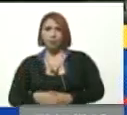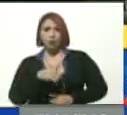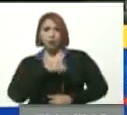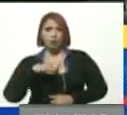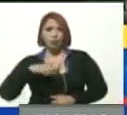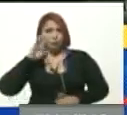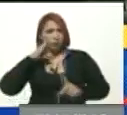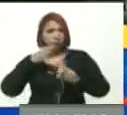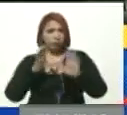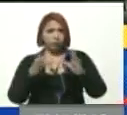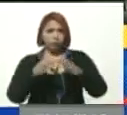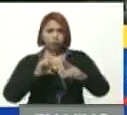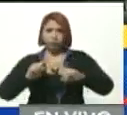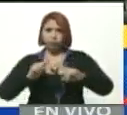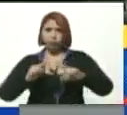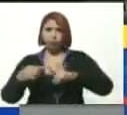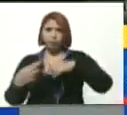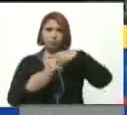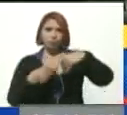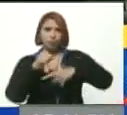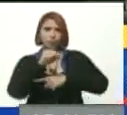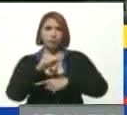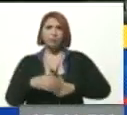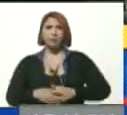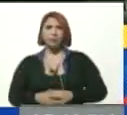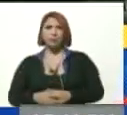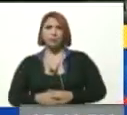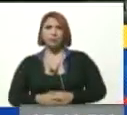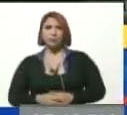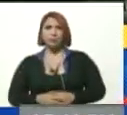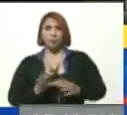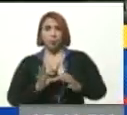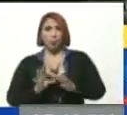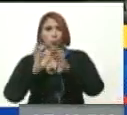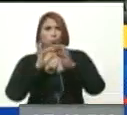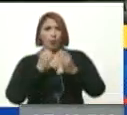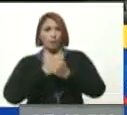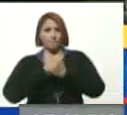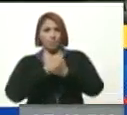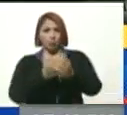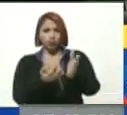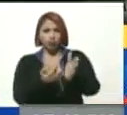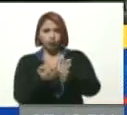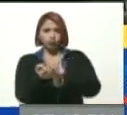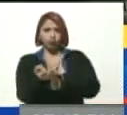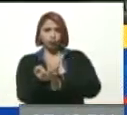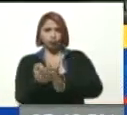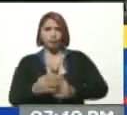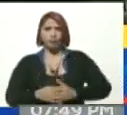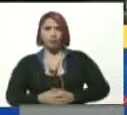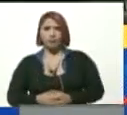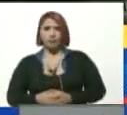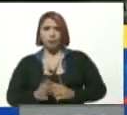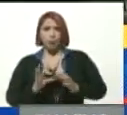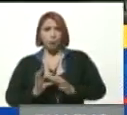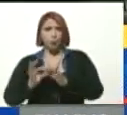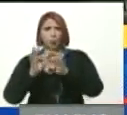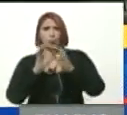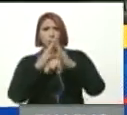dirección colectiva de la revolución, unida en el amor, en la lealtad, unidos